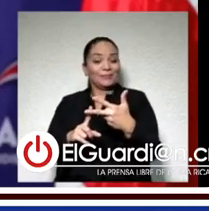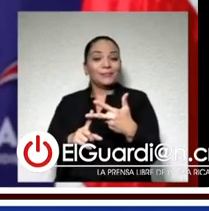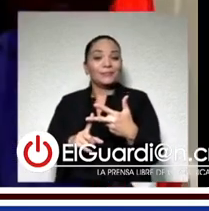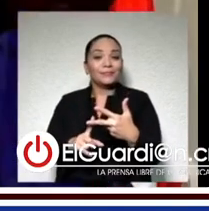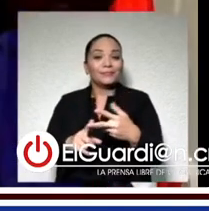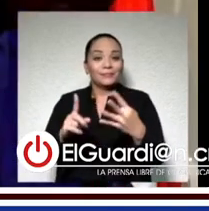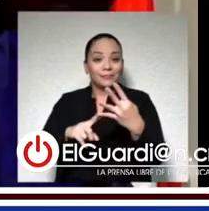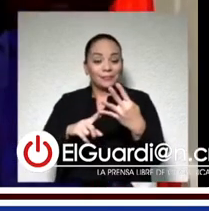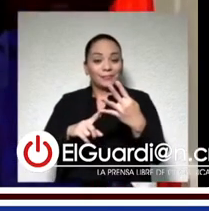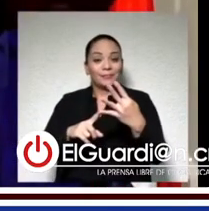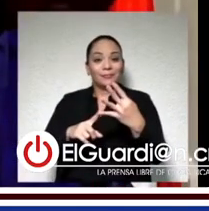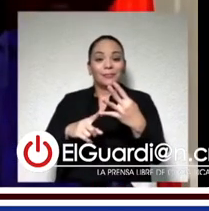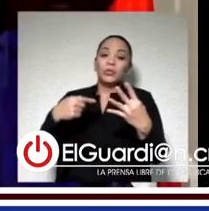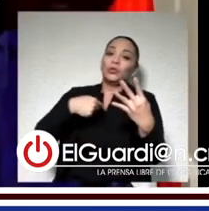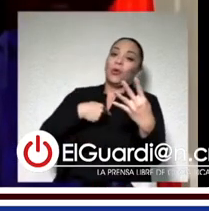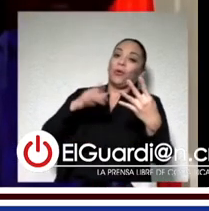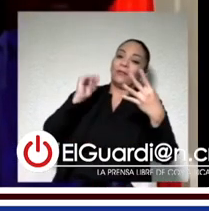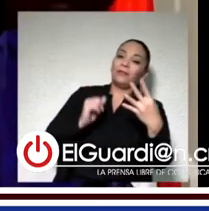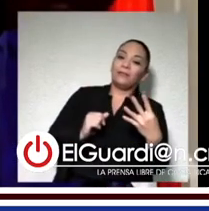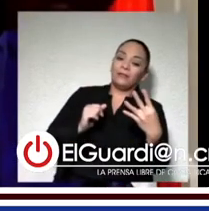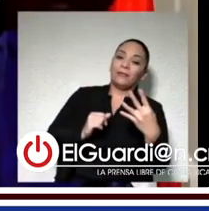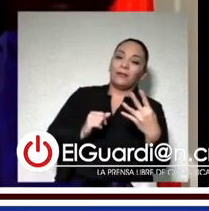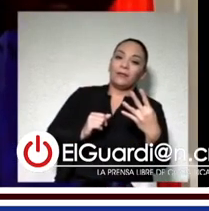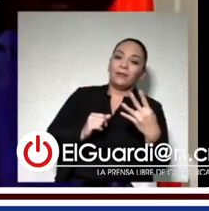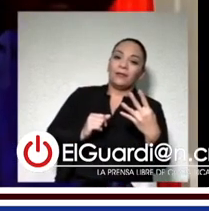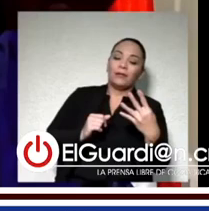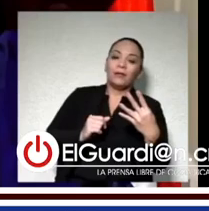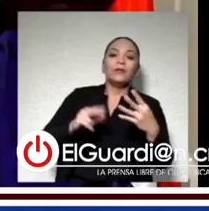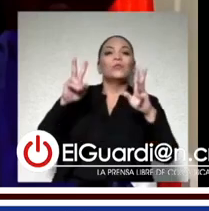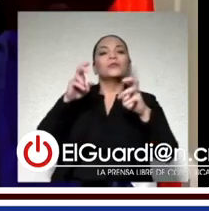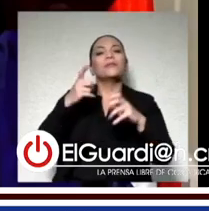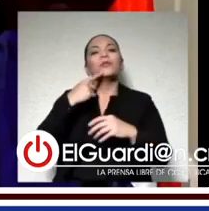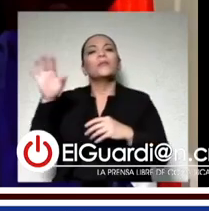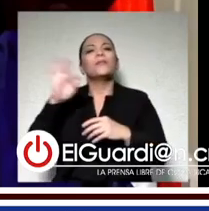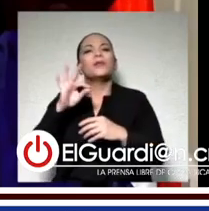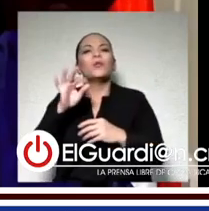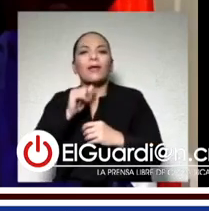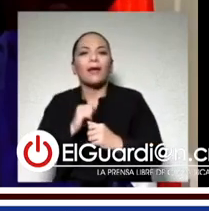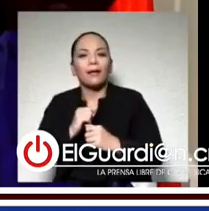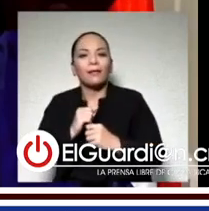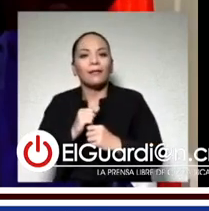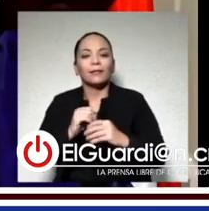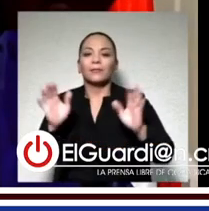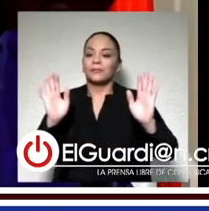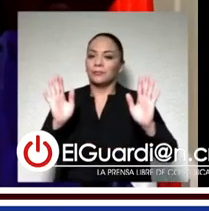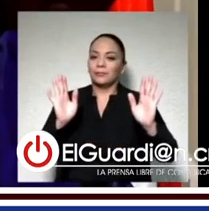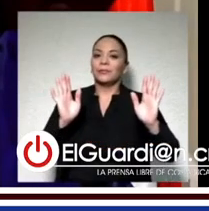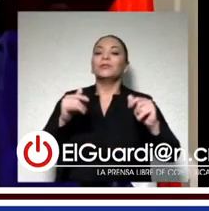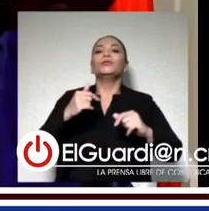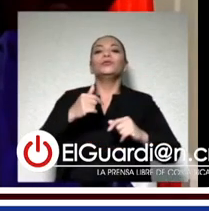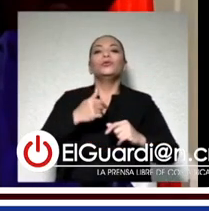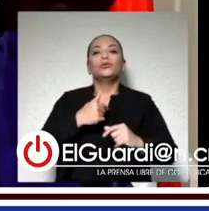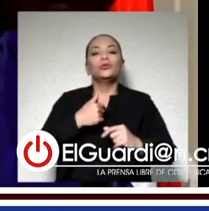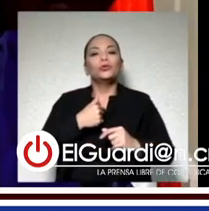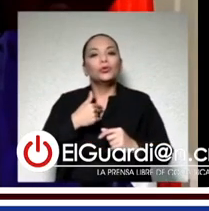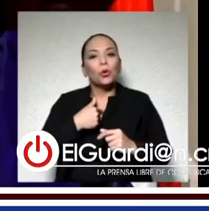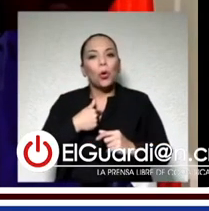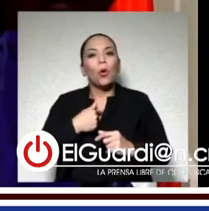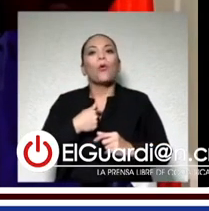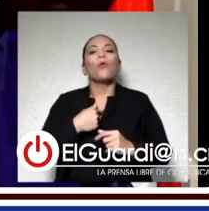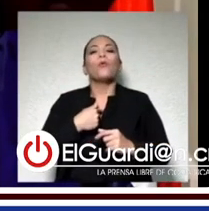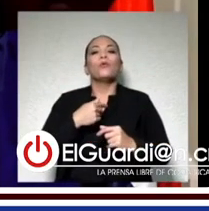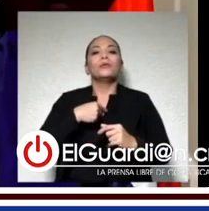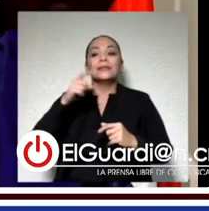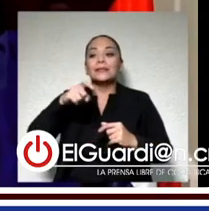ustedes. Ah, y dice, ¿y a quién más invito? Invito a quien yo como presidente de la República crea que hay